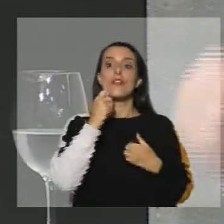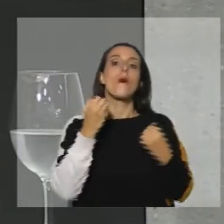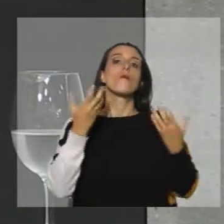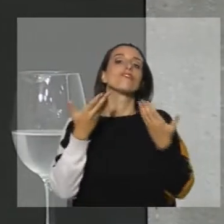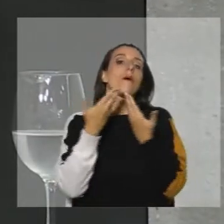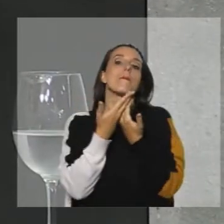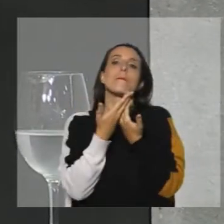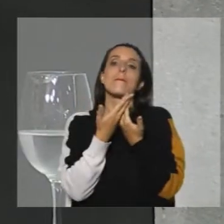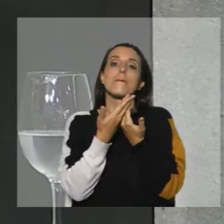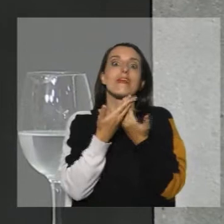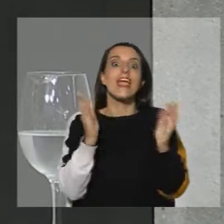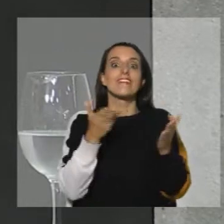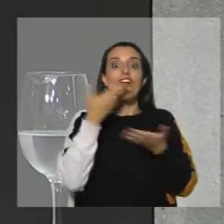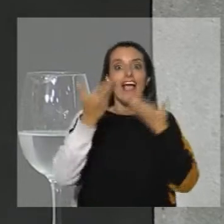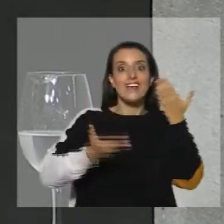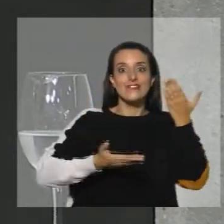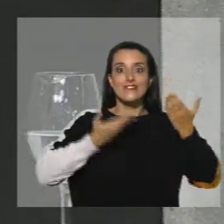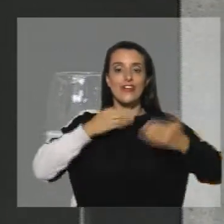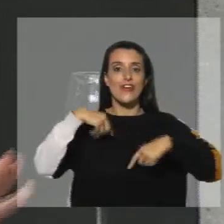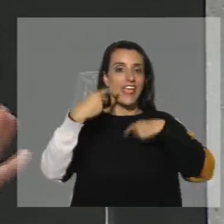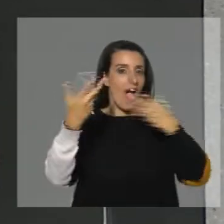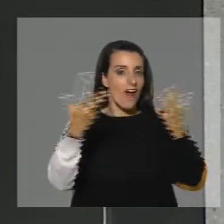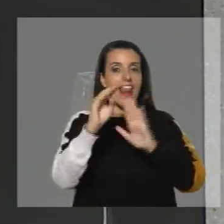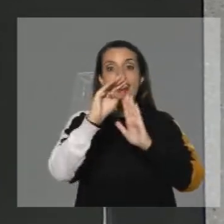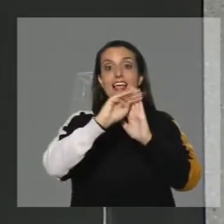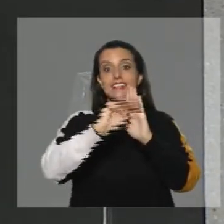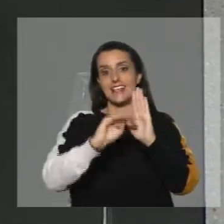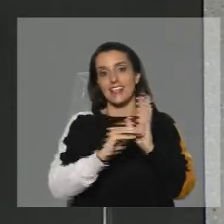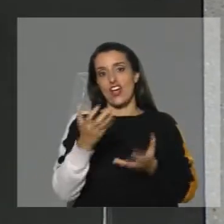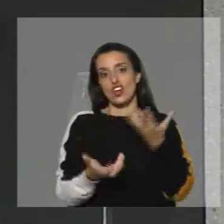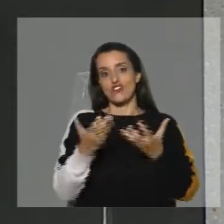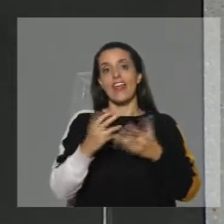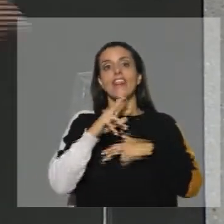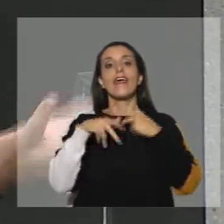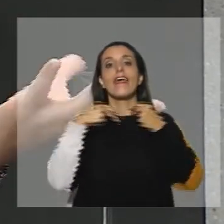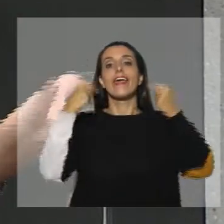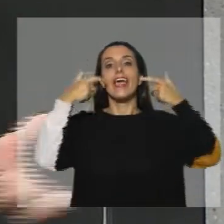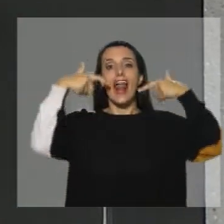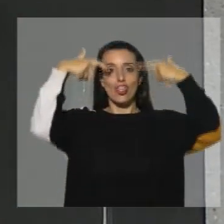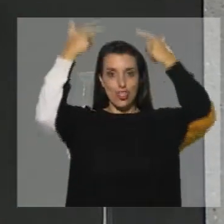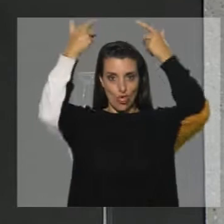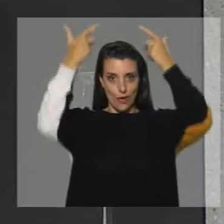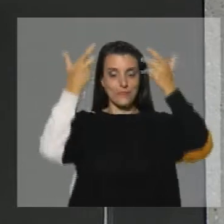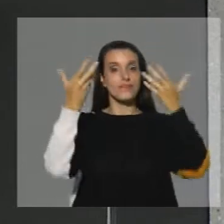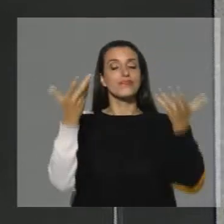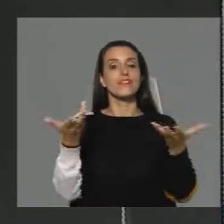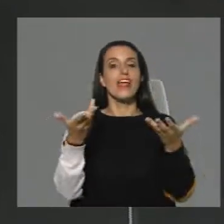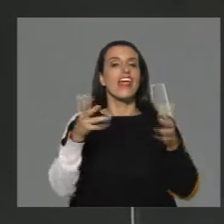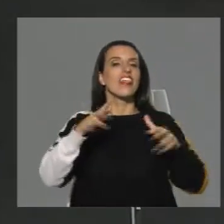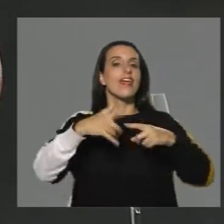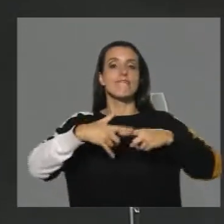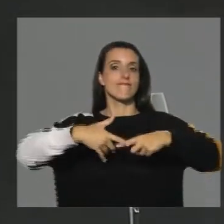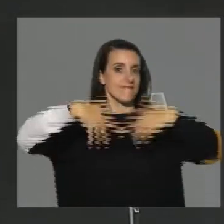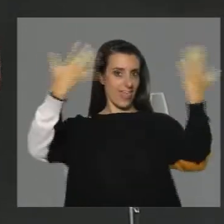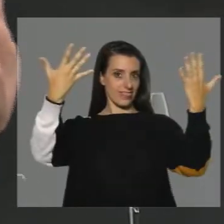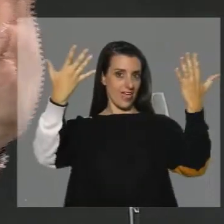con todo, con Rojo 3, y con que vamos a seguir es con una receta que nos trae el Crandon Gastronómico de la mano de Marina, que es de fiesta, porque es